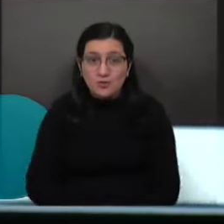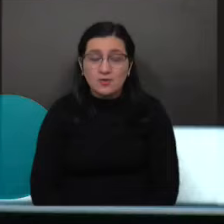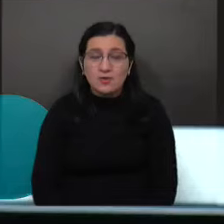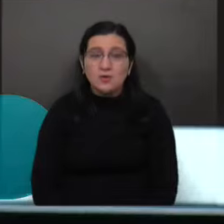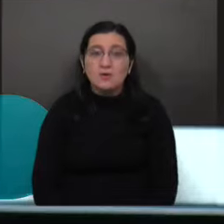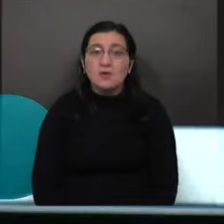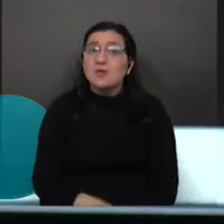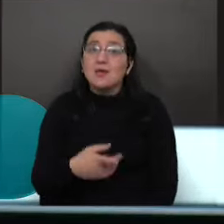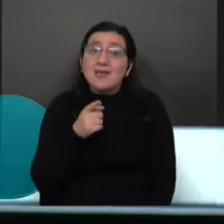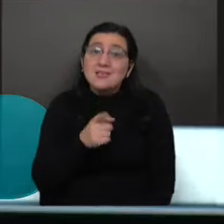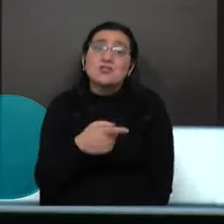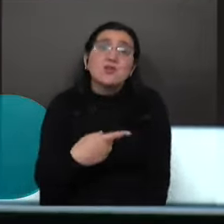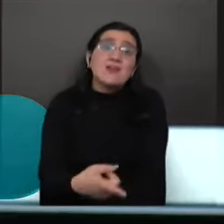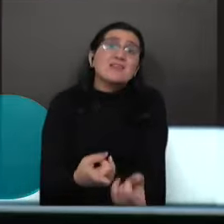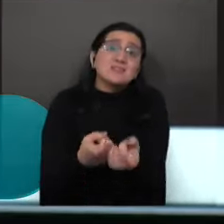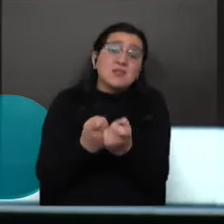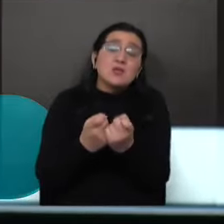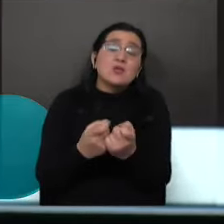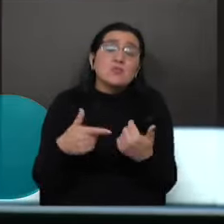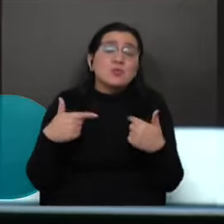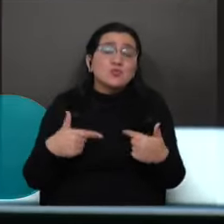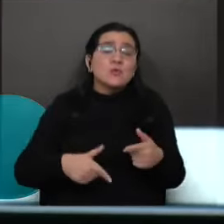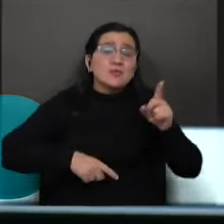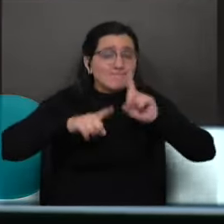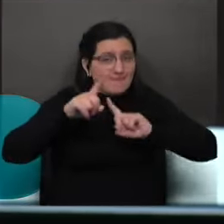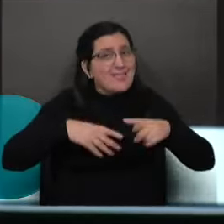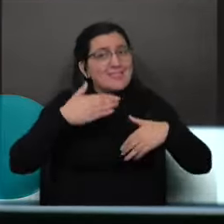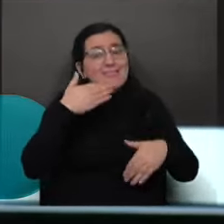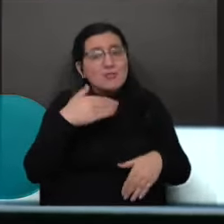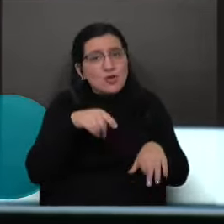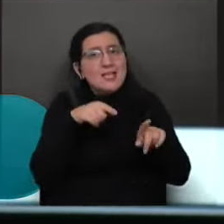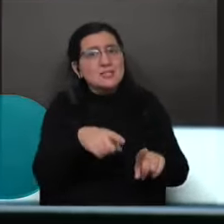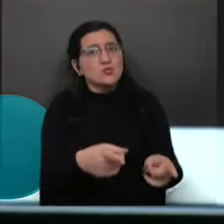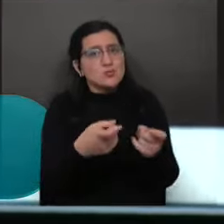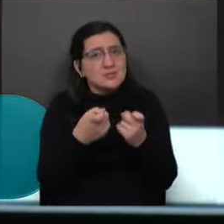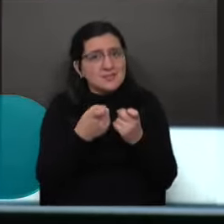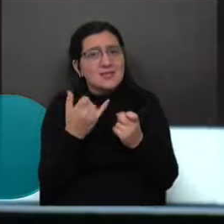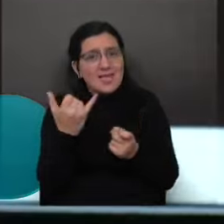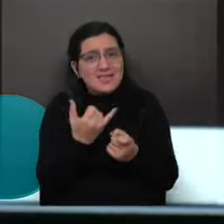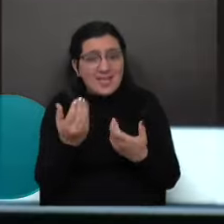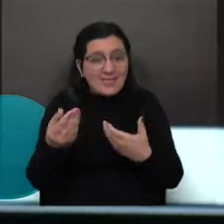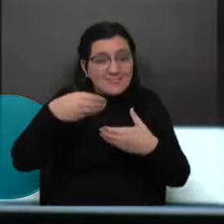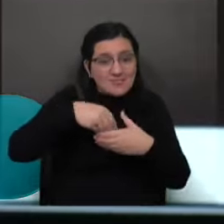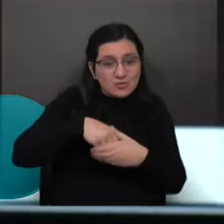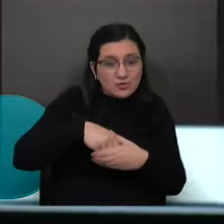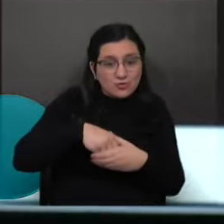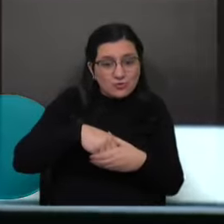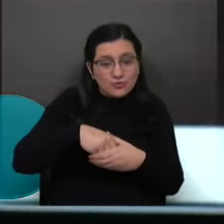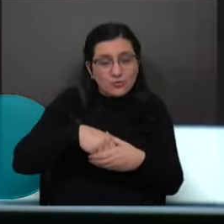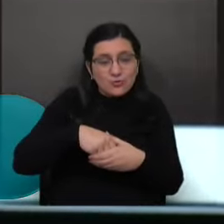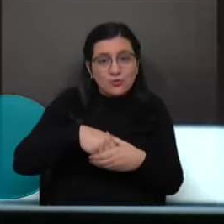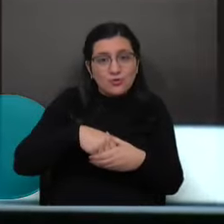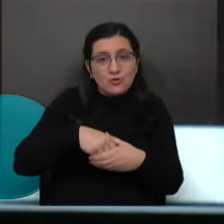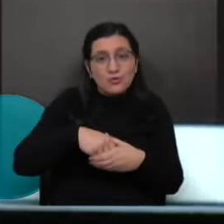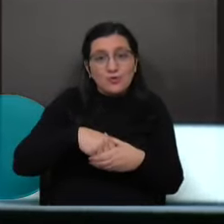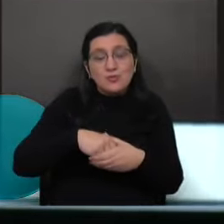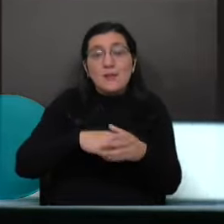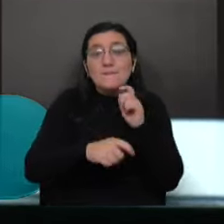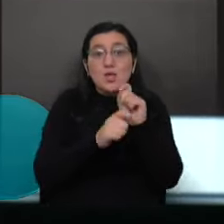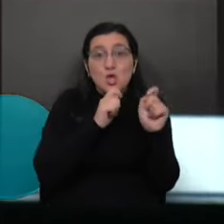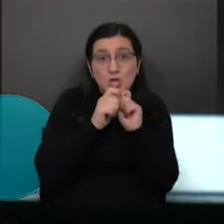era una necesidad y por suerte La Academia entendió que era una necesidad El el tener dentro de del de la rama del